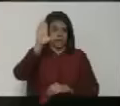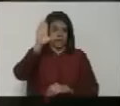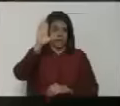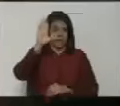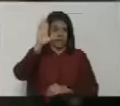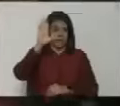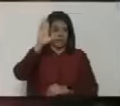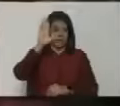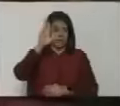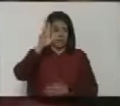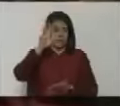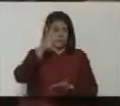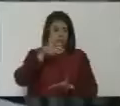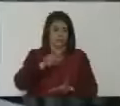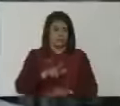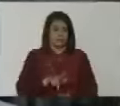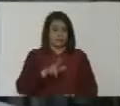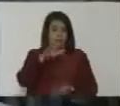costumbre.